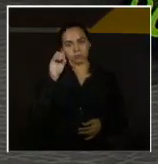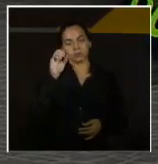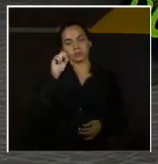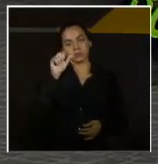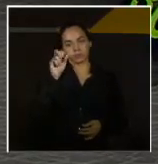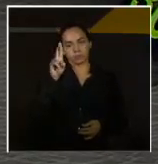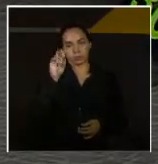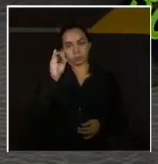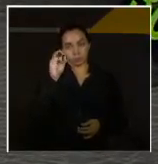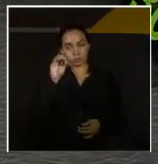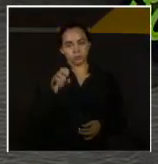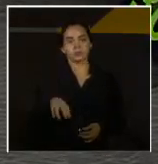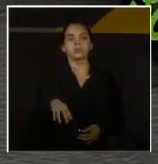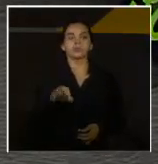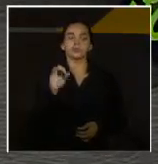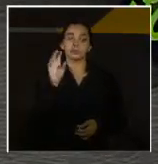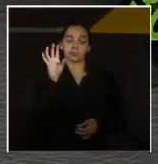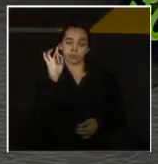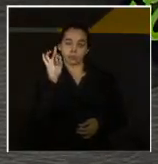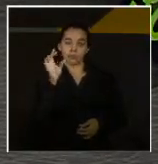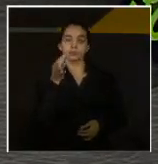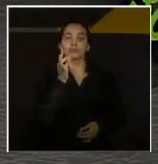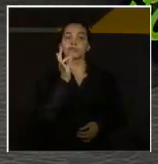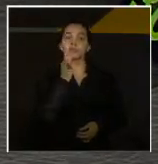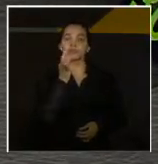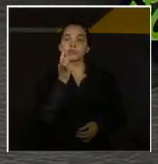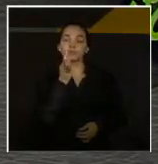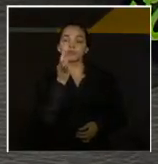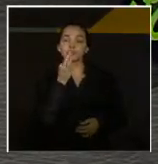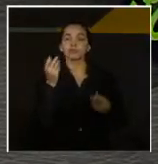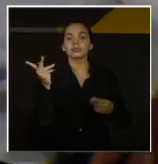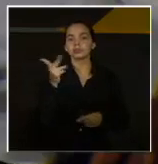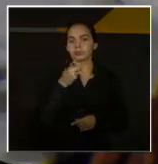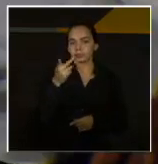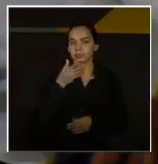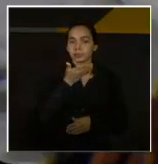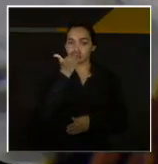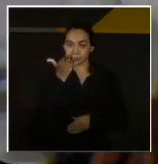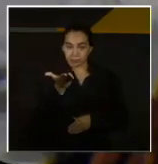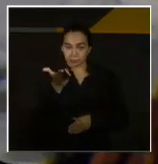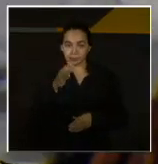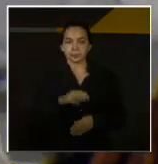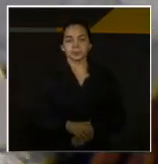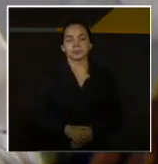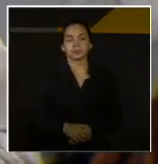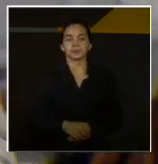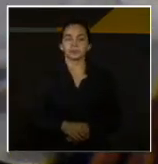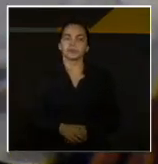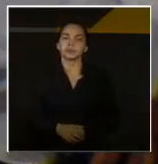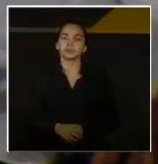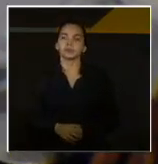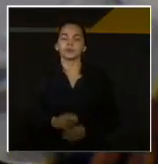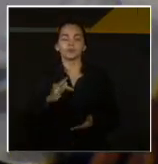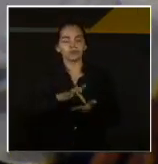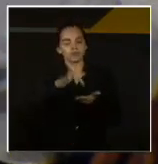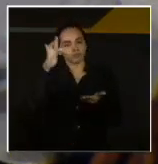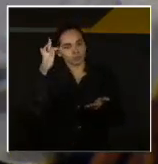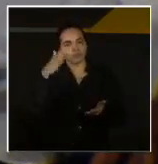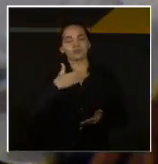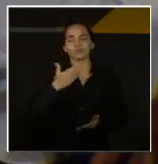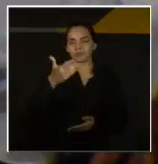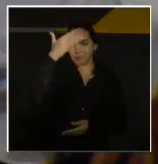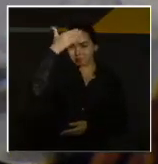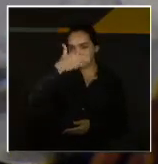Tiene 30 segundos para hacerle la pregunta. Ahora, para usted, Jorge Zavala, adelante. Muchas gracias, muy buenas